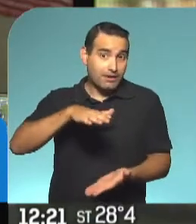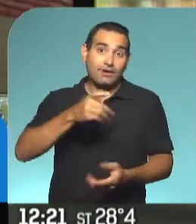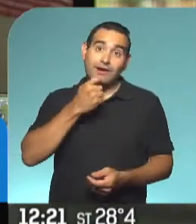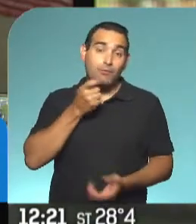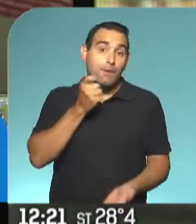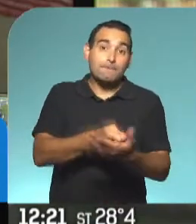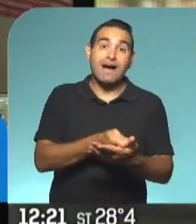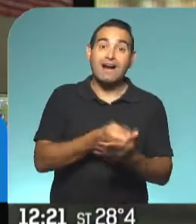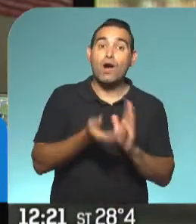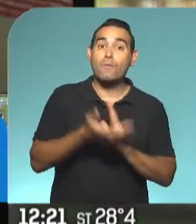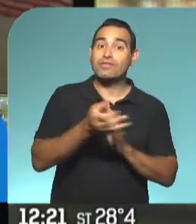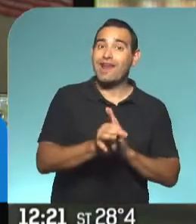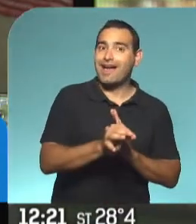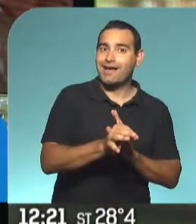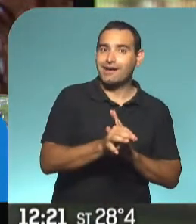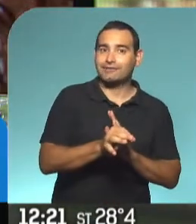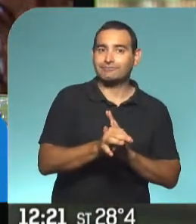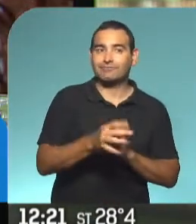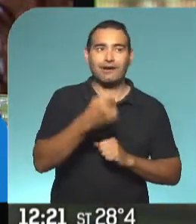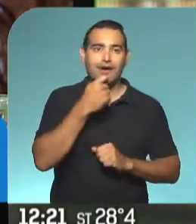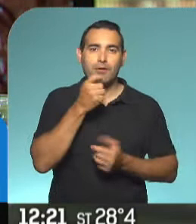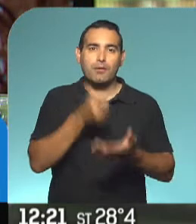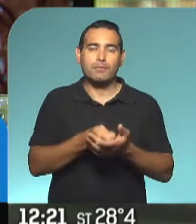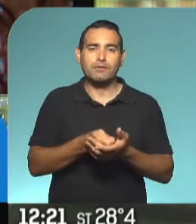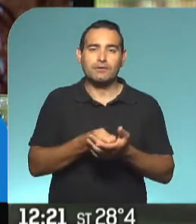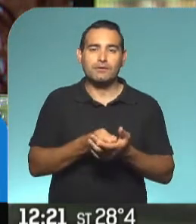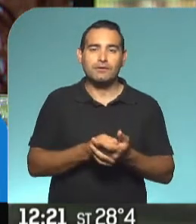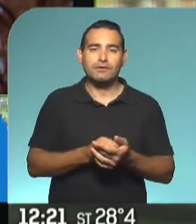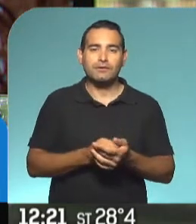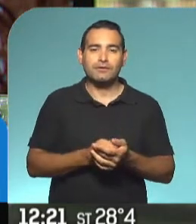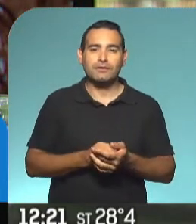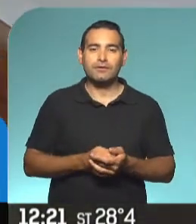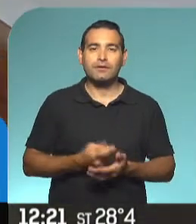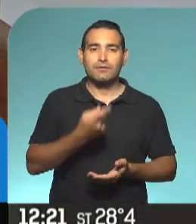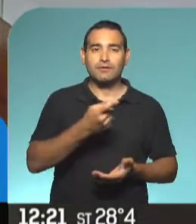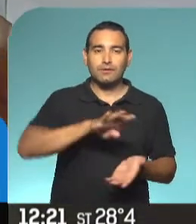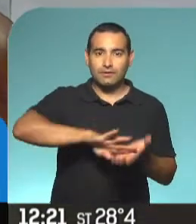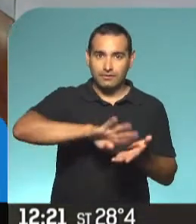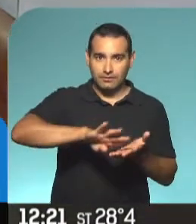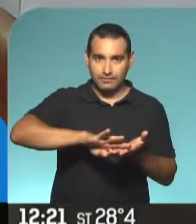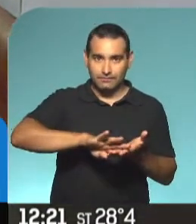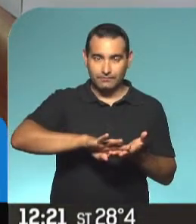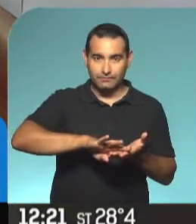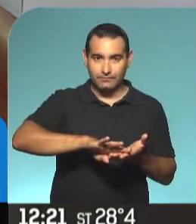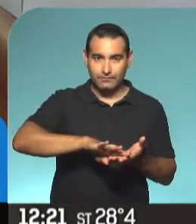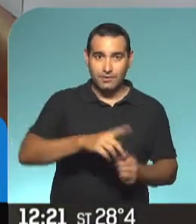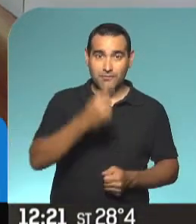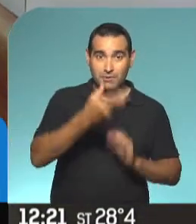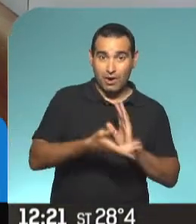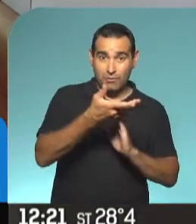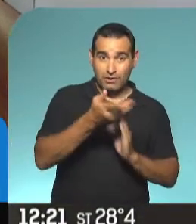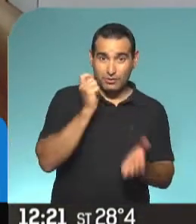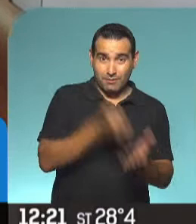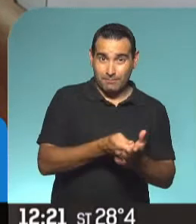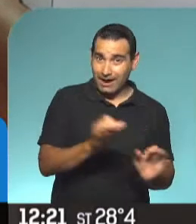aumento en este caso sería ponerle que hubiera pagado el primer el primer clic repitió hasta ahora es el primer aumento no no no no